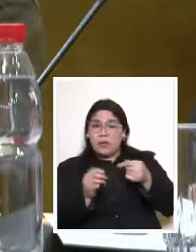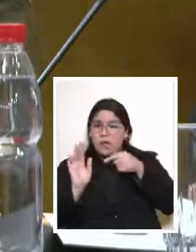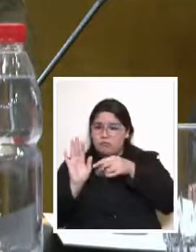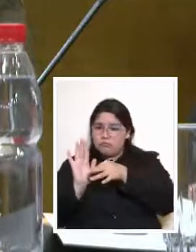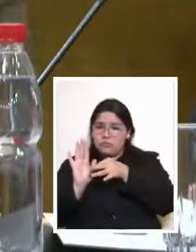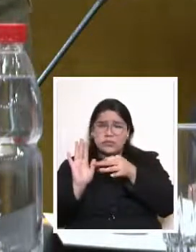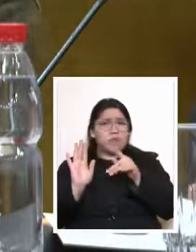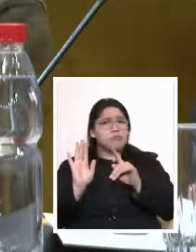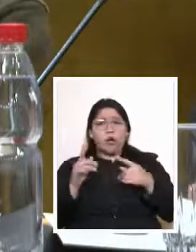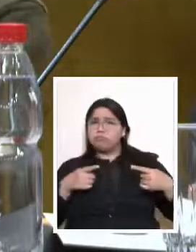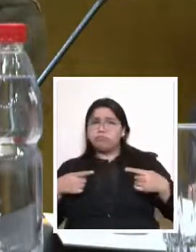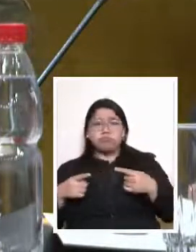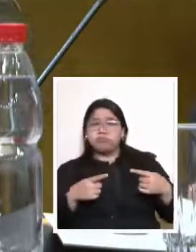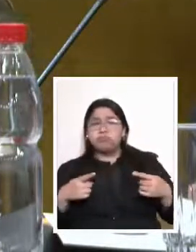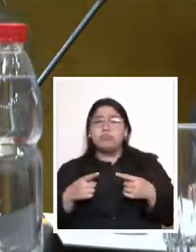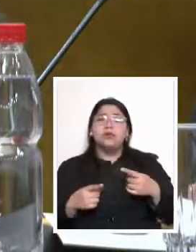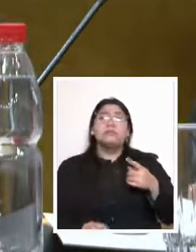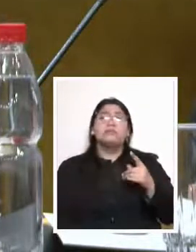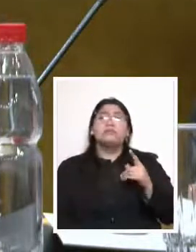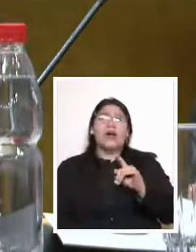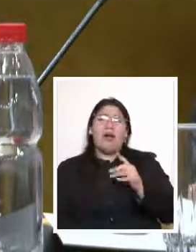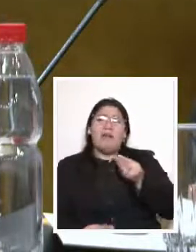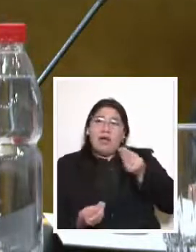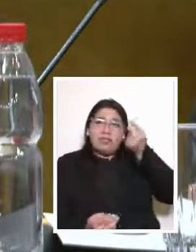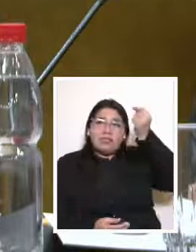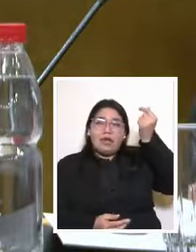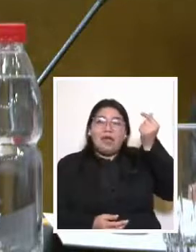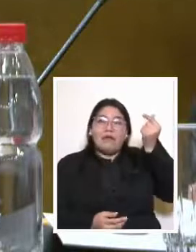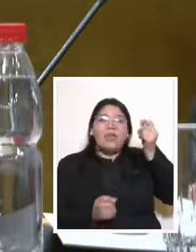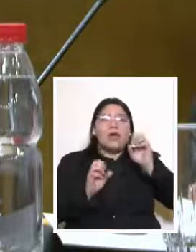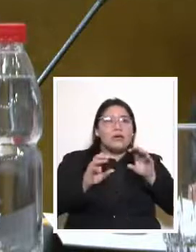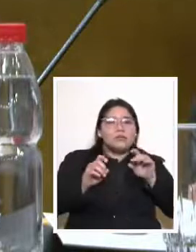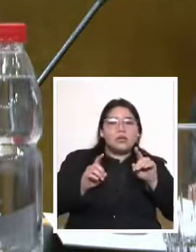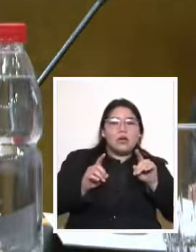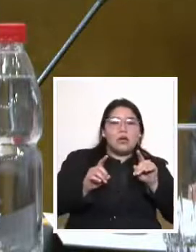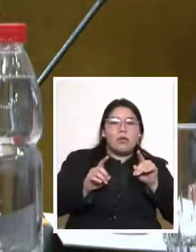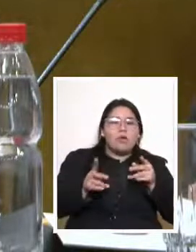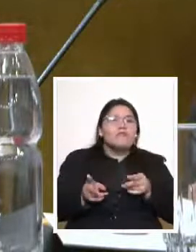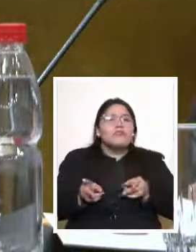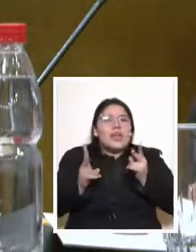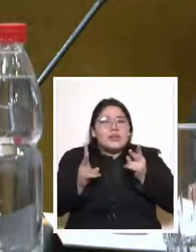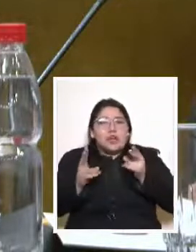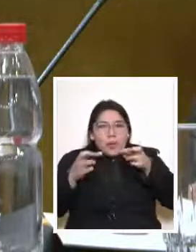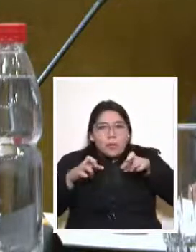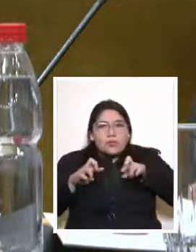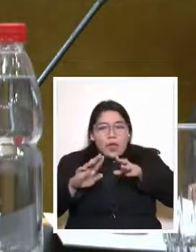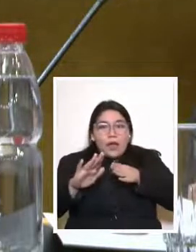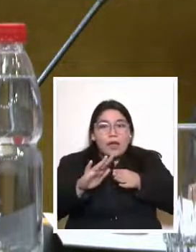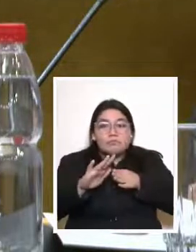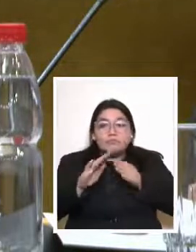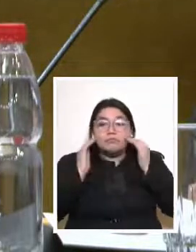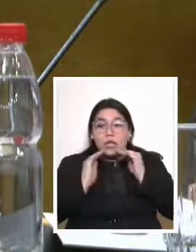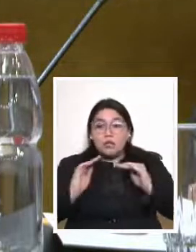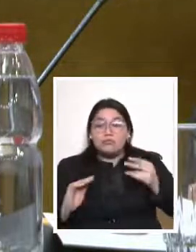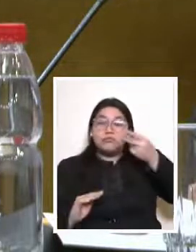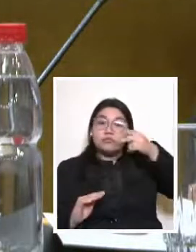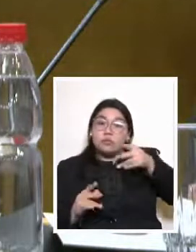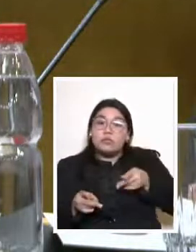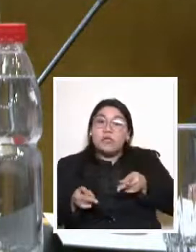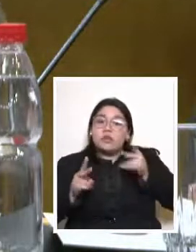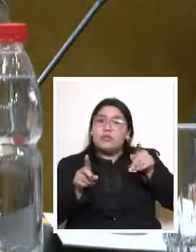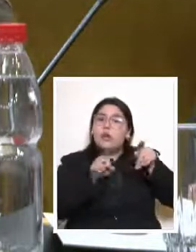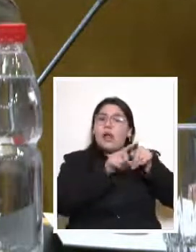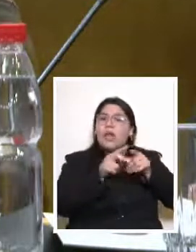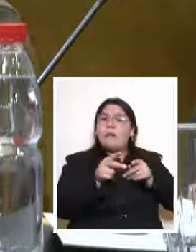discutidas, debatidas en el informe. No es una buena idea organizar la distribución del derecho a las oportunidades de desarrollo de los niños y niñas como un mercado.